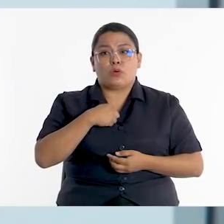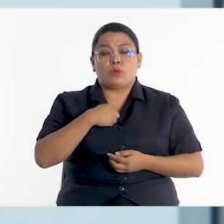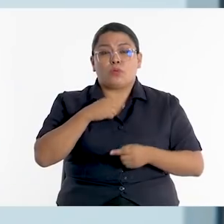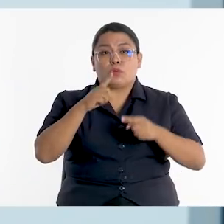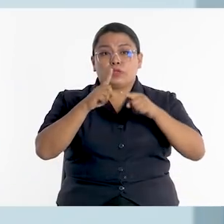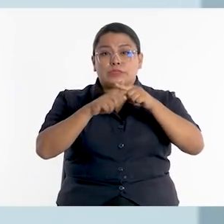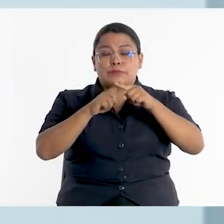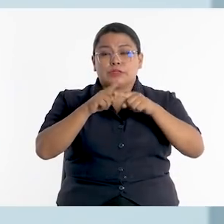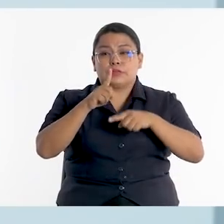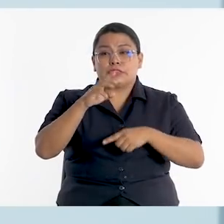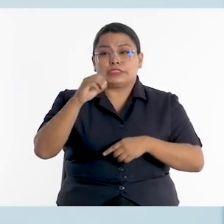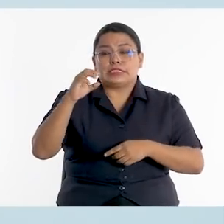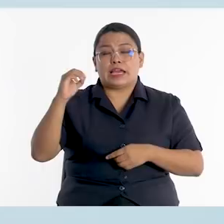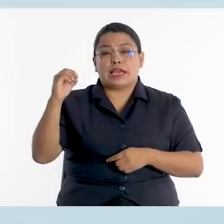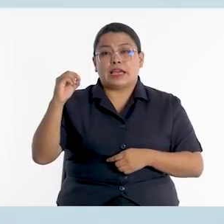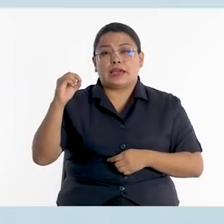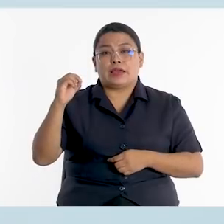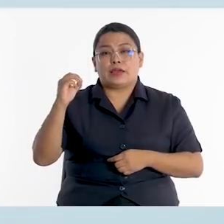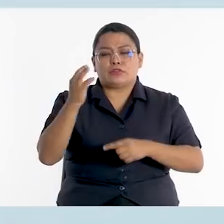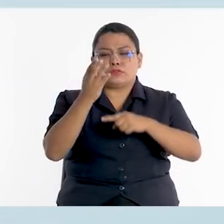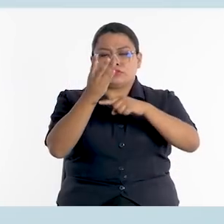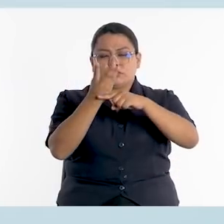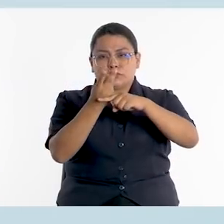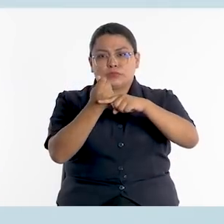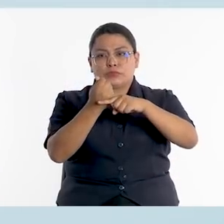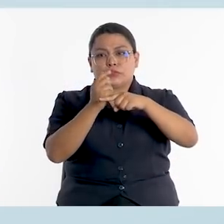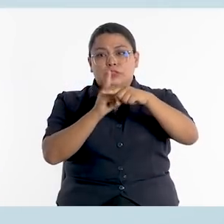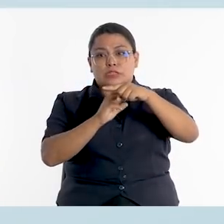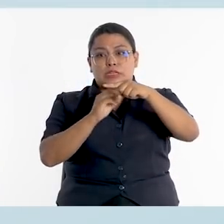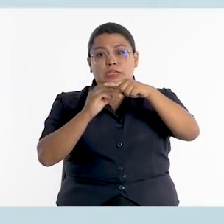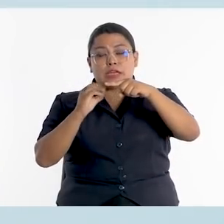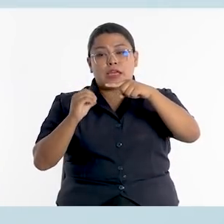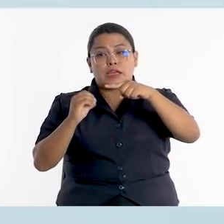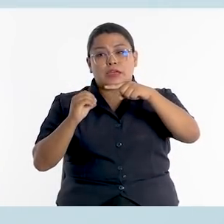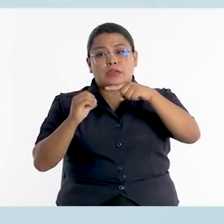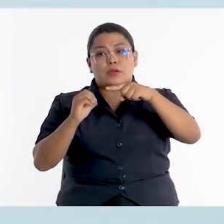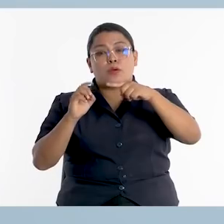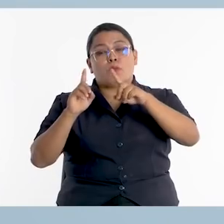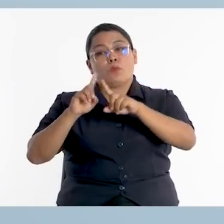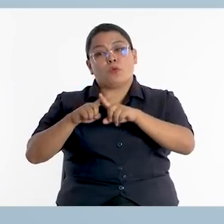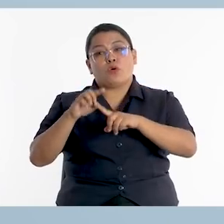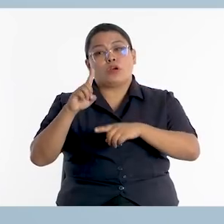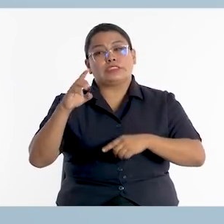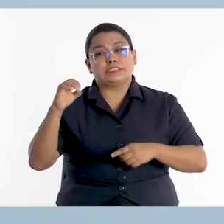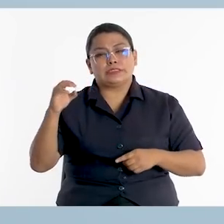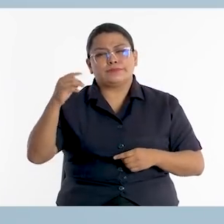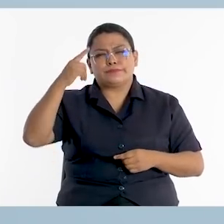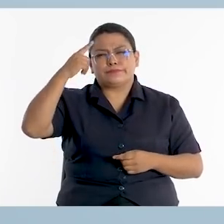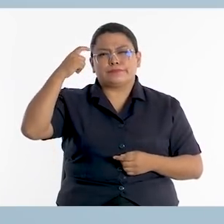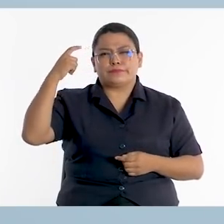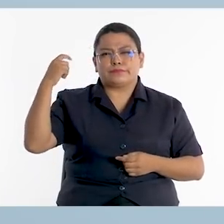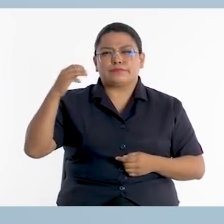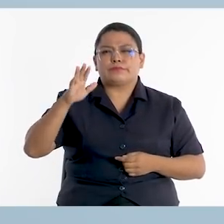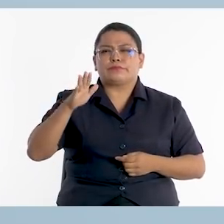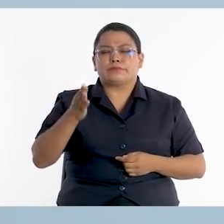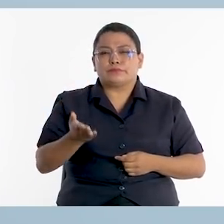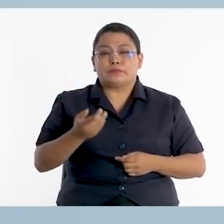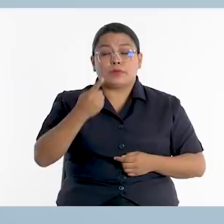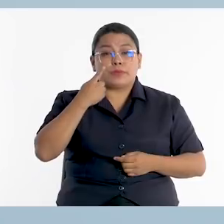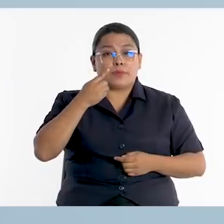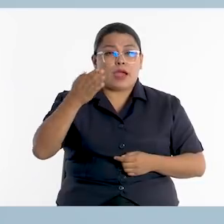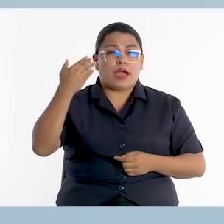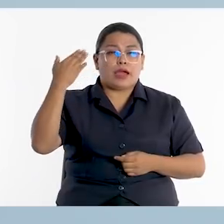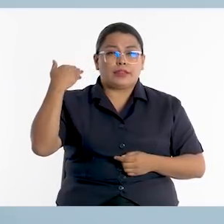100, en esta fracción se simplifica. Ahora recordemos algo importante que vimos en los